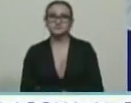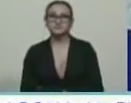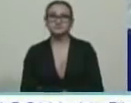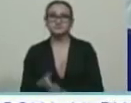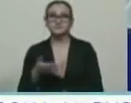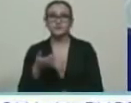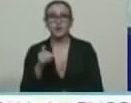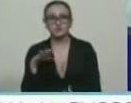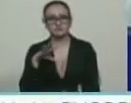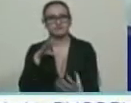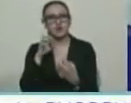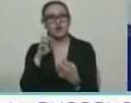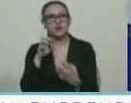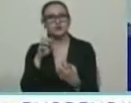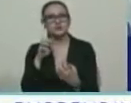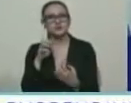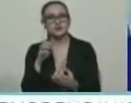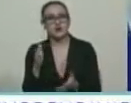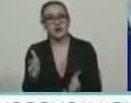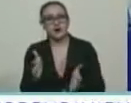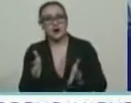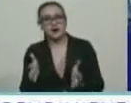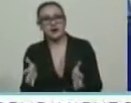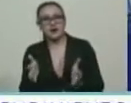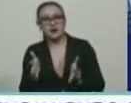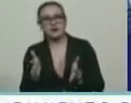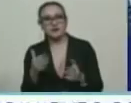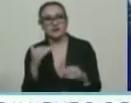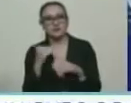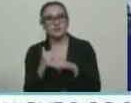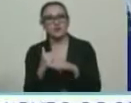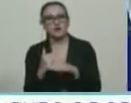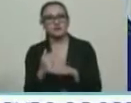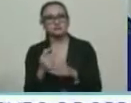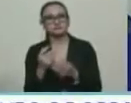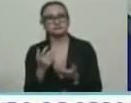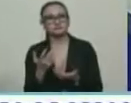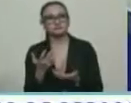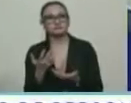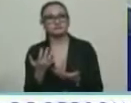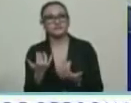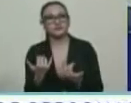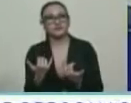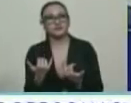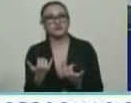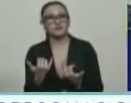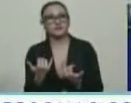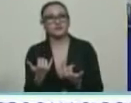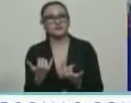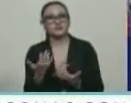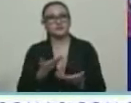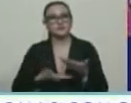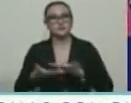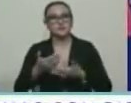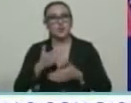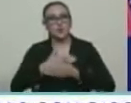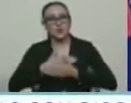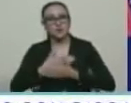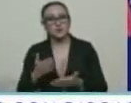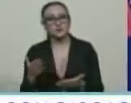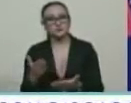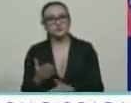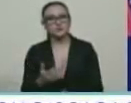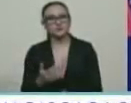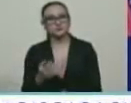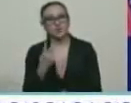un entendimiento win-win, gana-gana, y vamos a diversificar la colaboración que tenemos